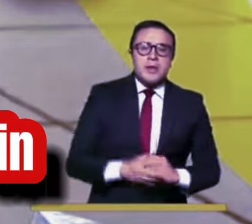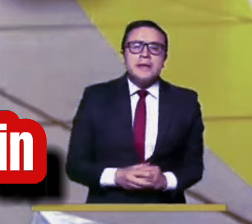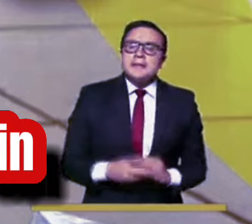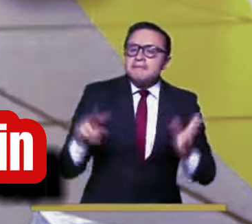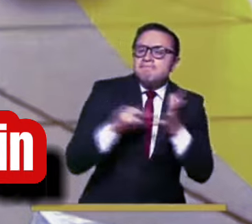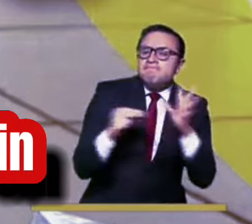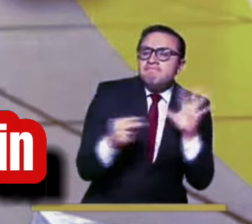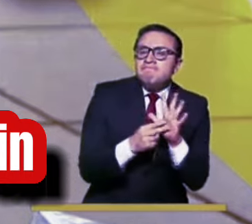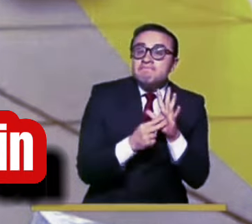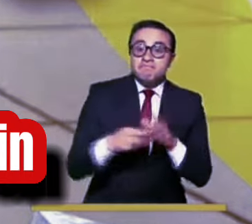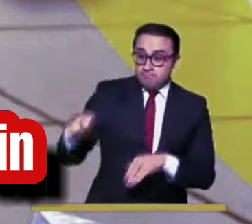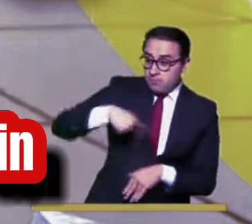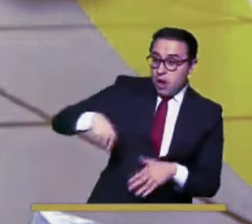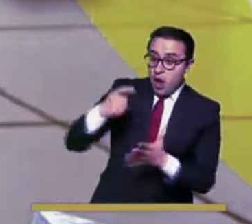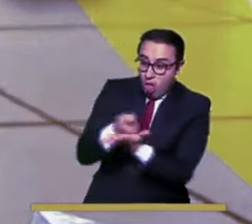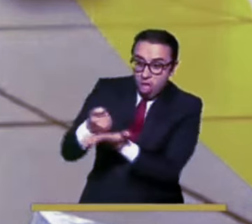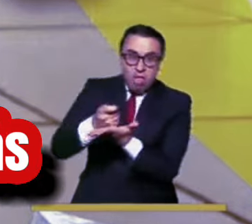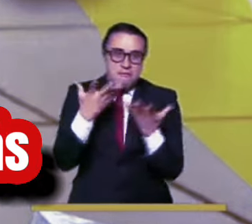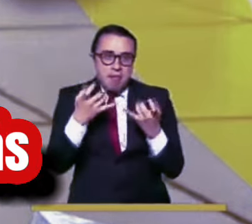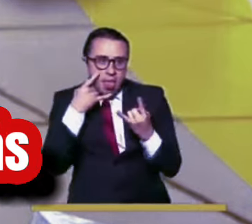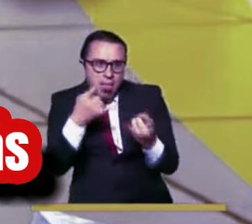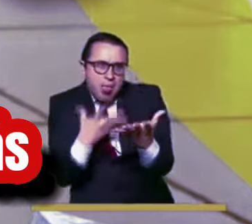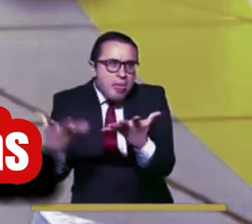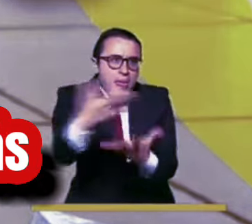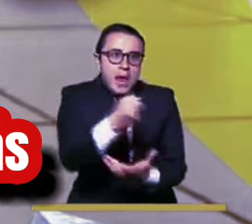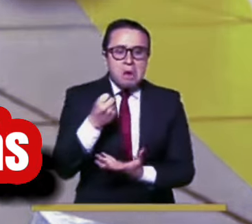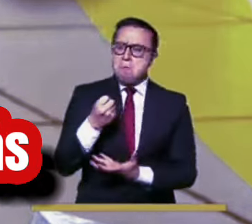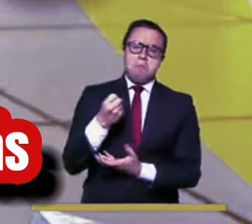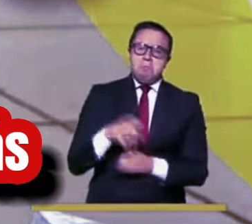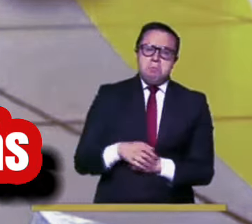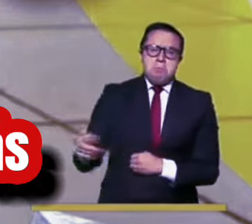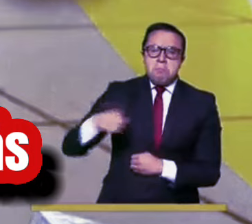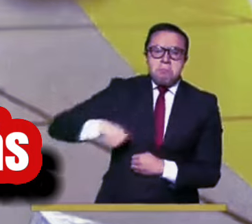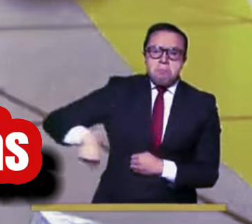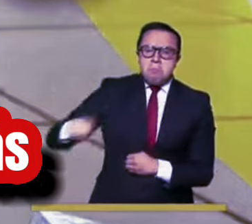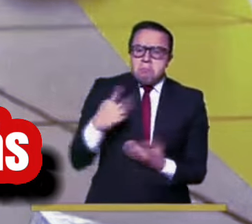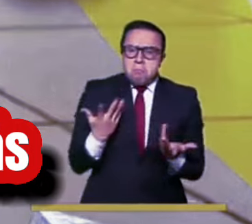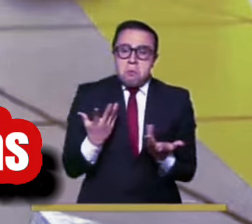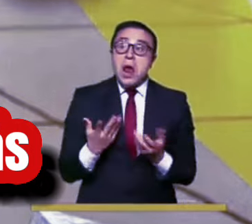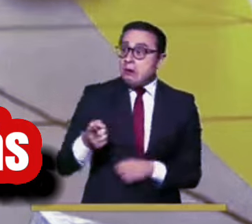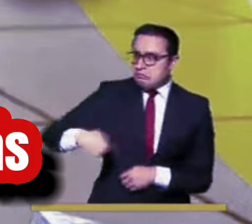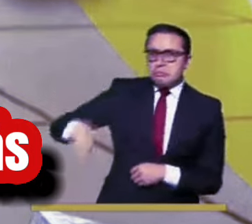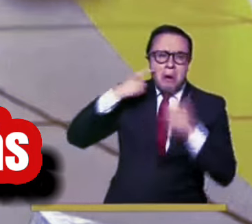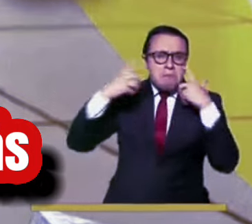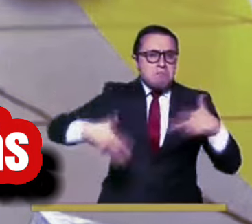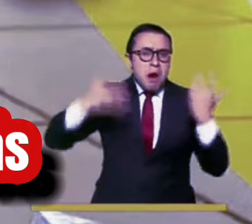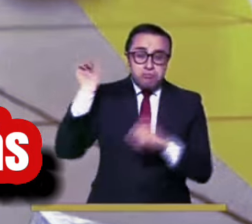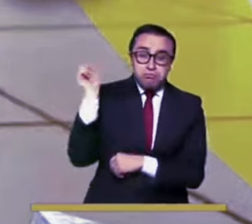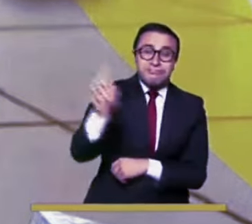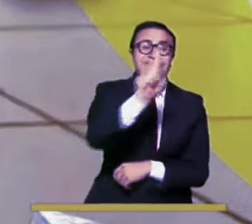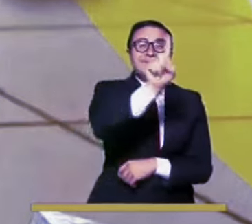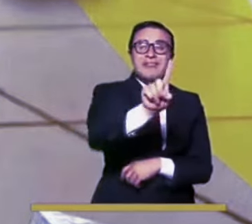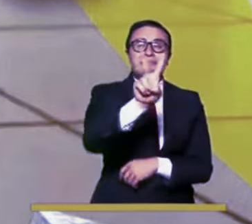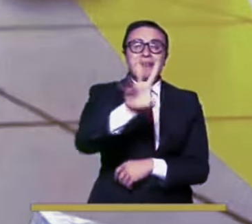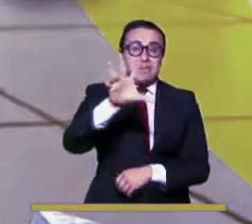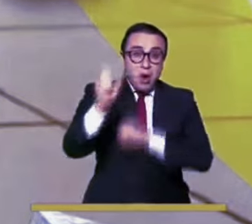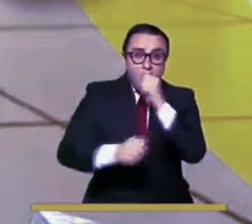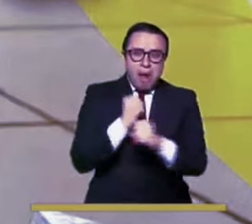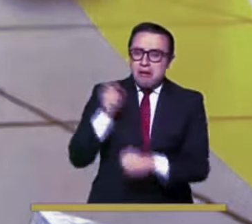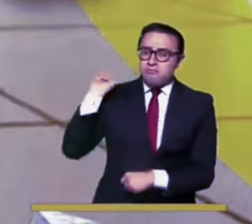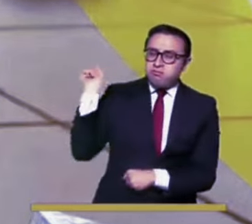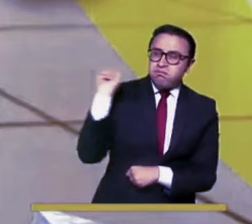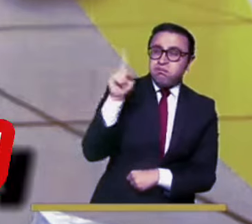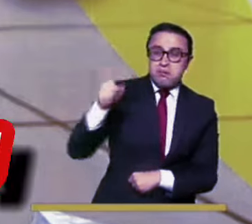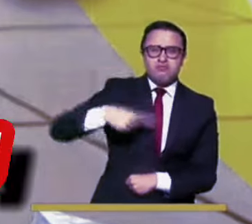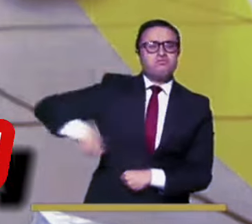una asociación sin ánimo de lucro, con reconocimiento en el sector de más de 125 años, y que para